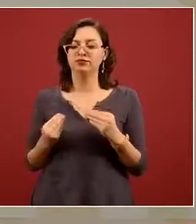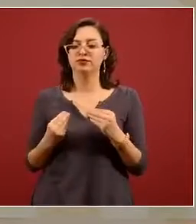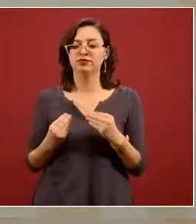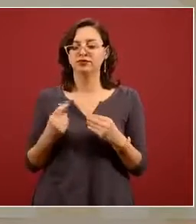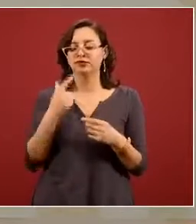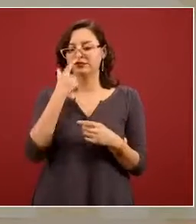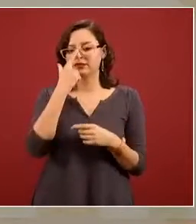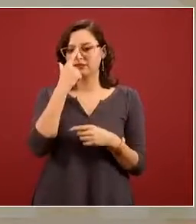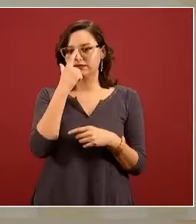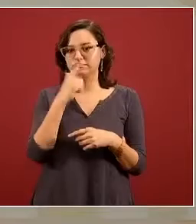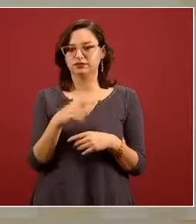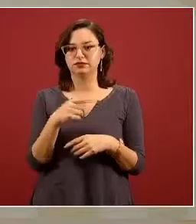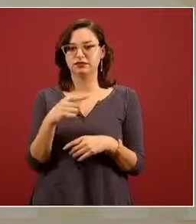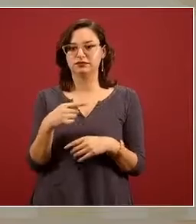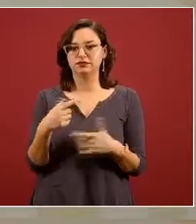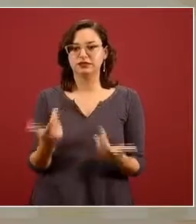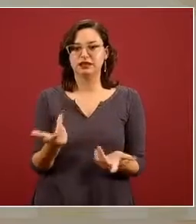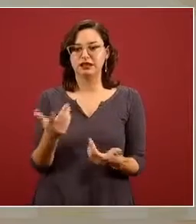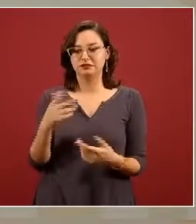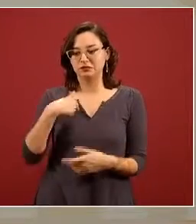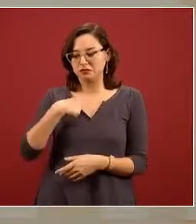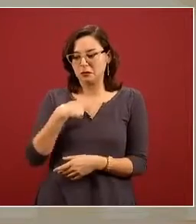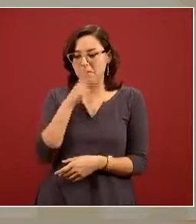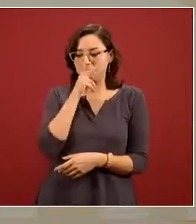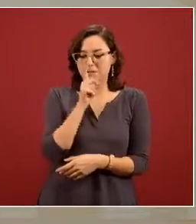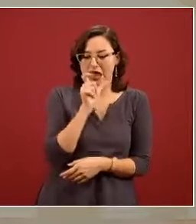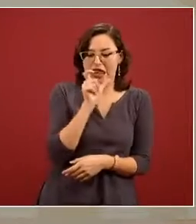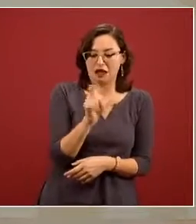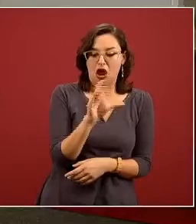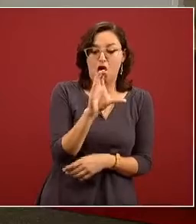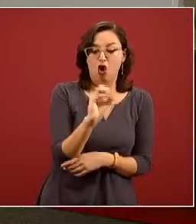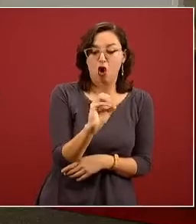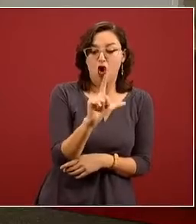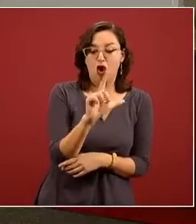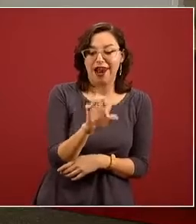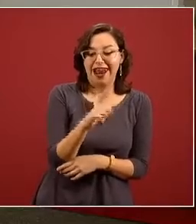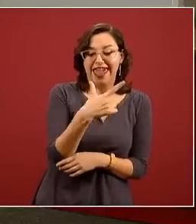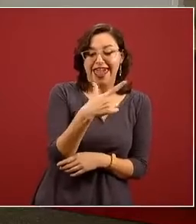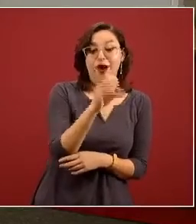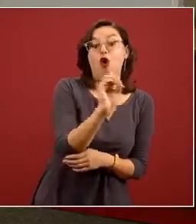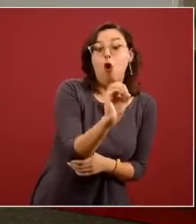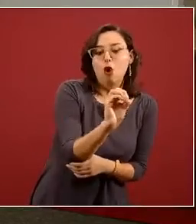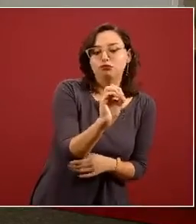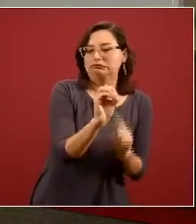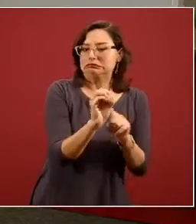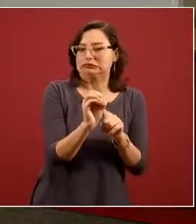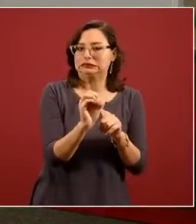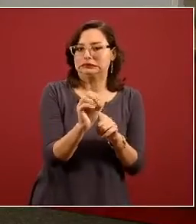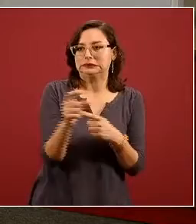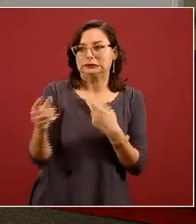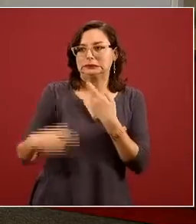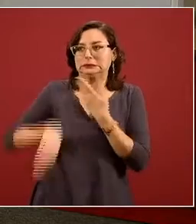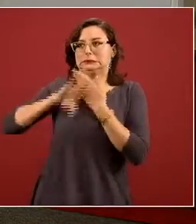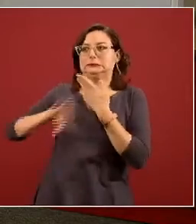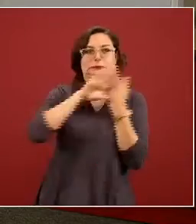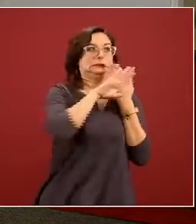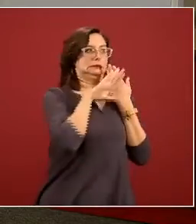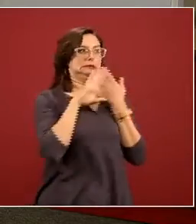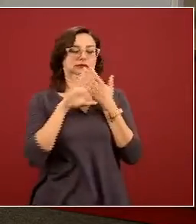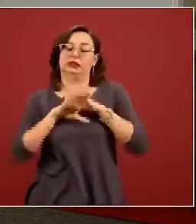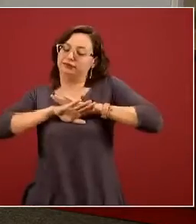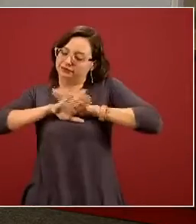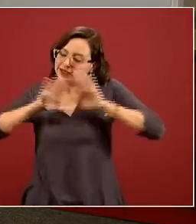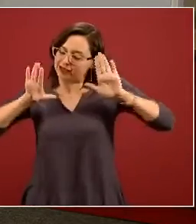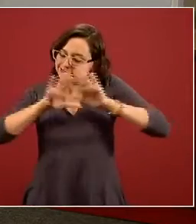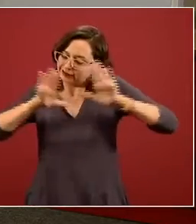colegos porque ya sé que luego me hacen memes, colegas que están participando en toda